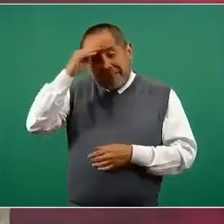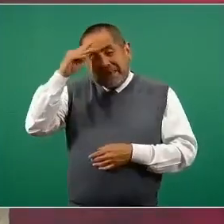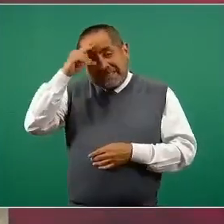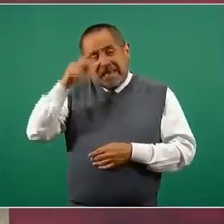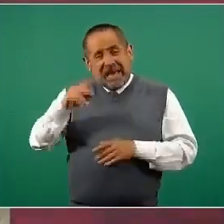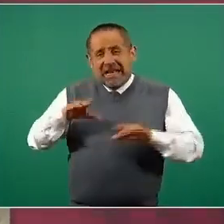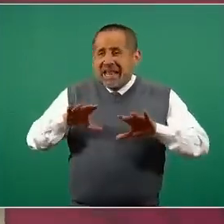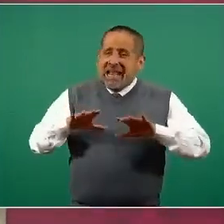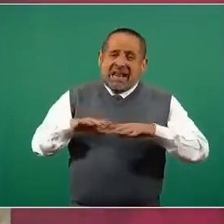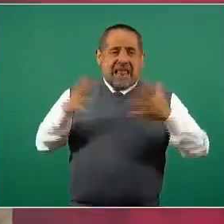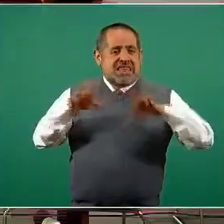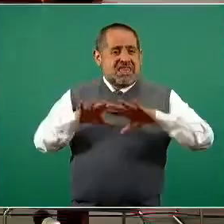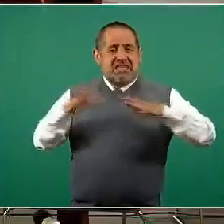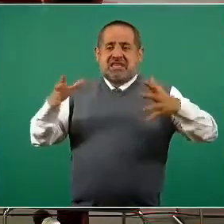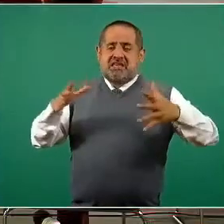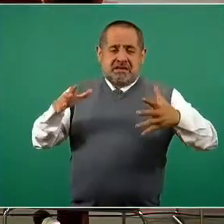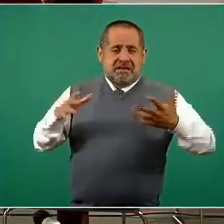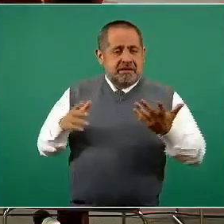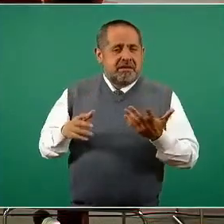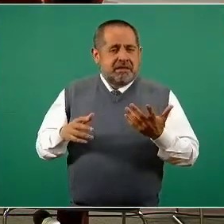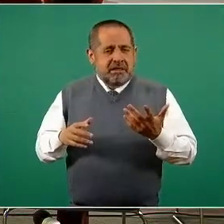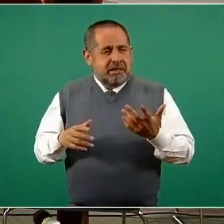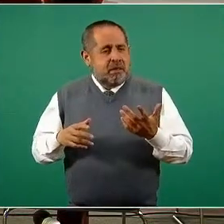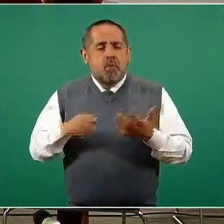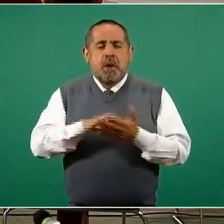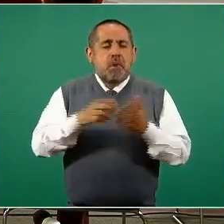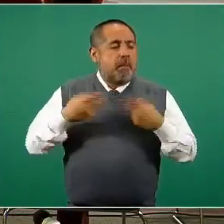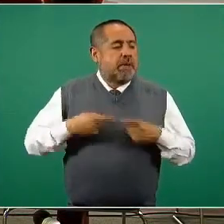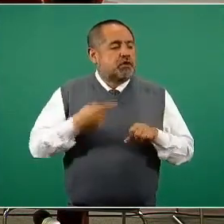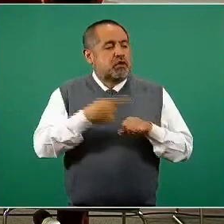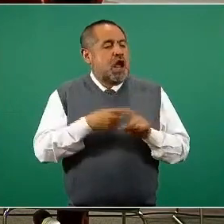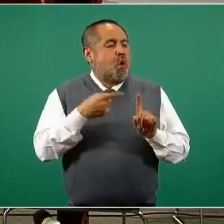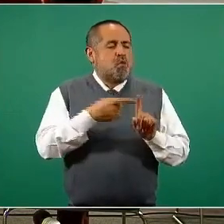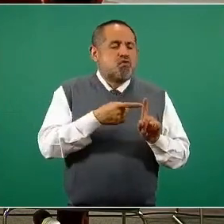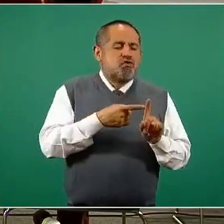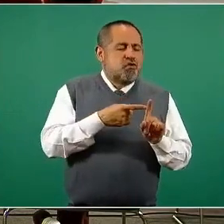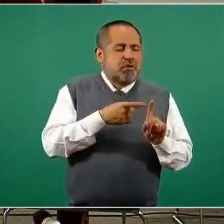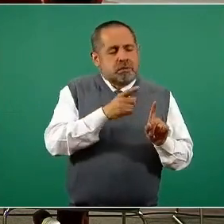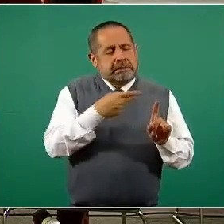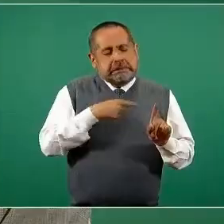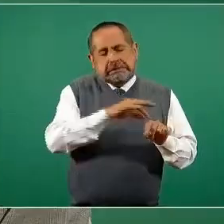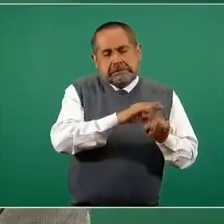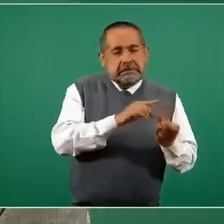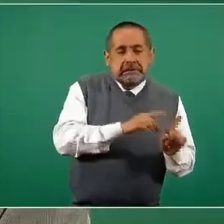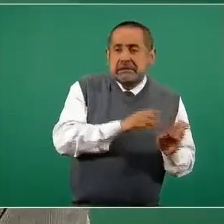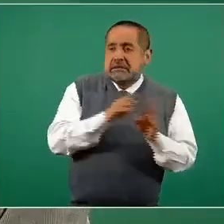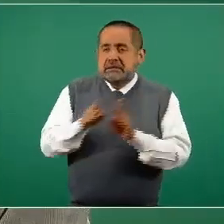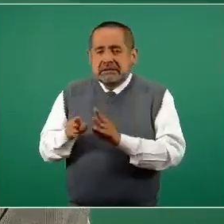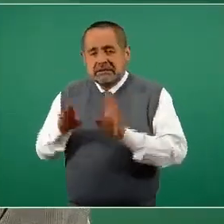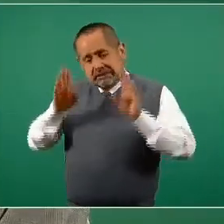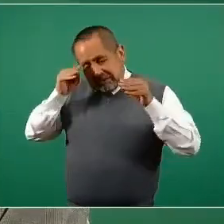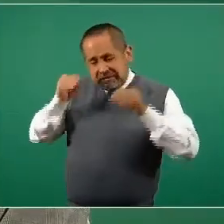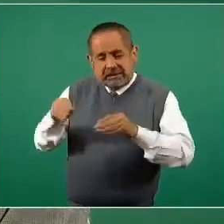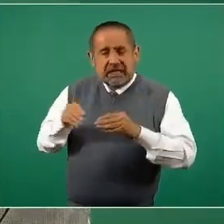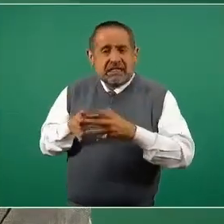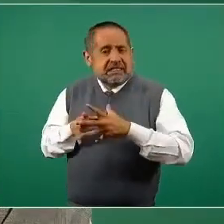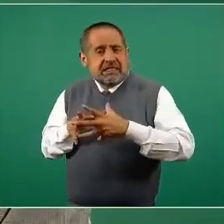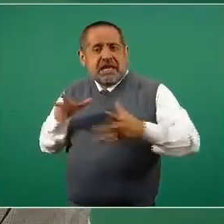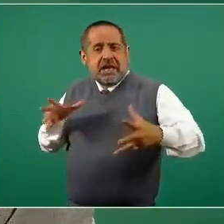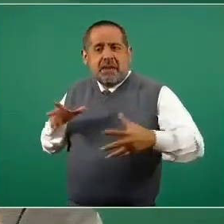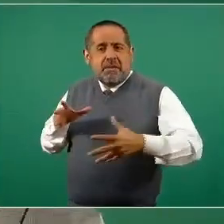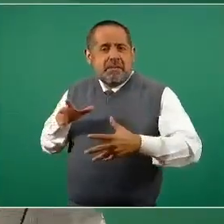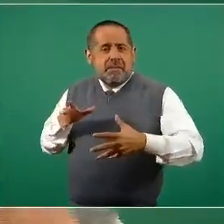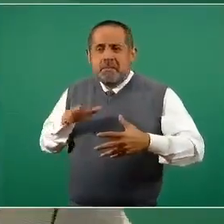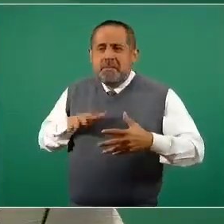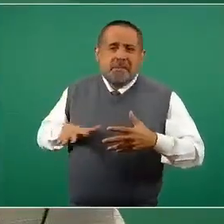poblaciones. El análogo de un paciente en la medicina clínica, en la medicina de tratamiento individual,